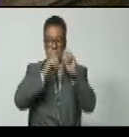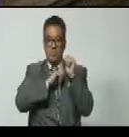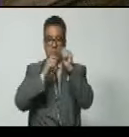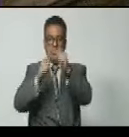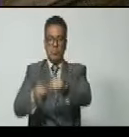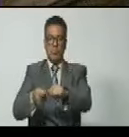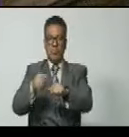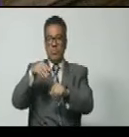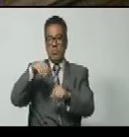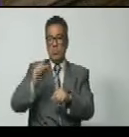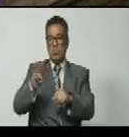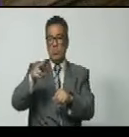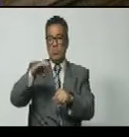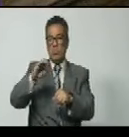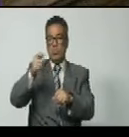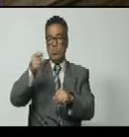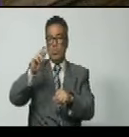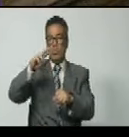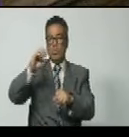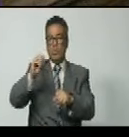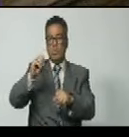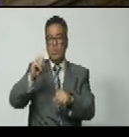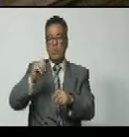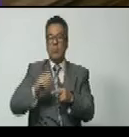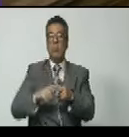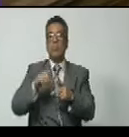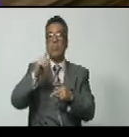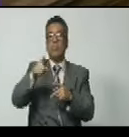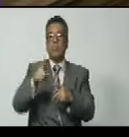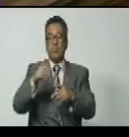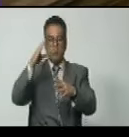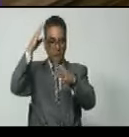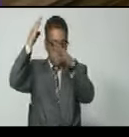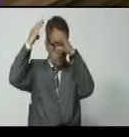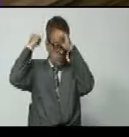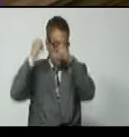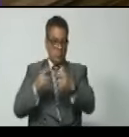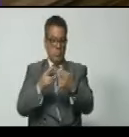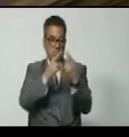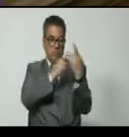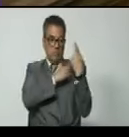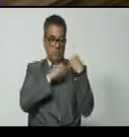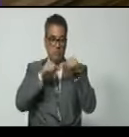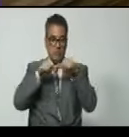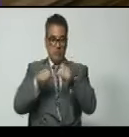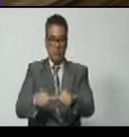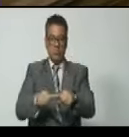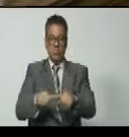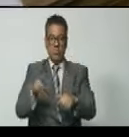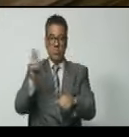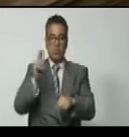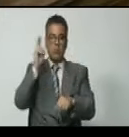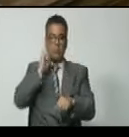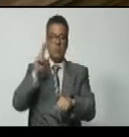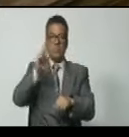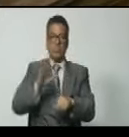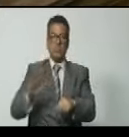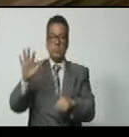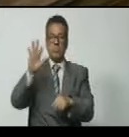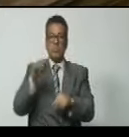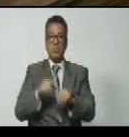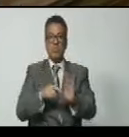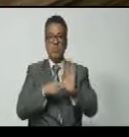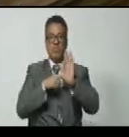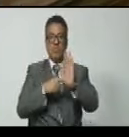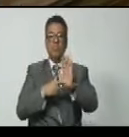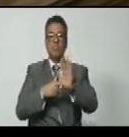al ciudadano Héctor Alejandro Constant Rosales como embajador representante permanente de la República Bolivariana de